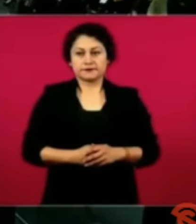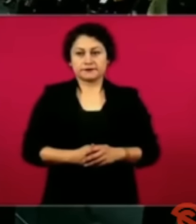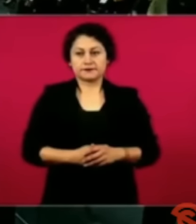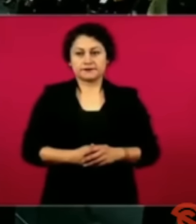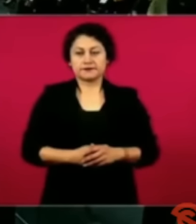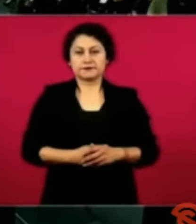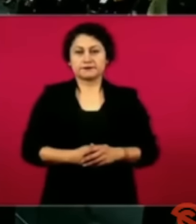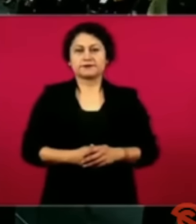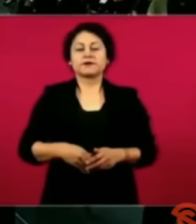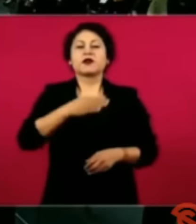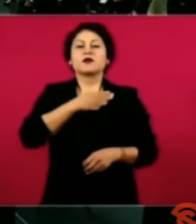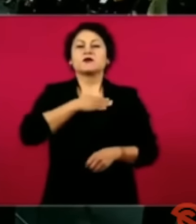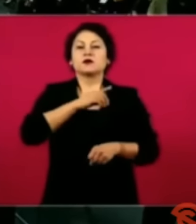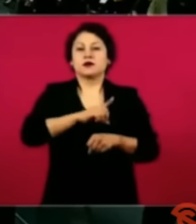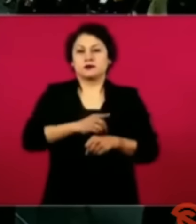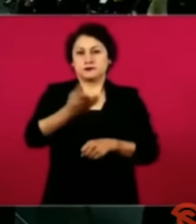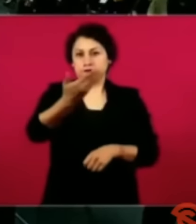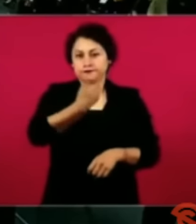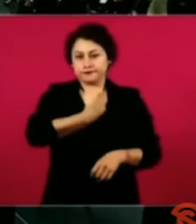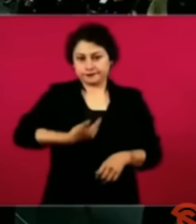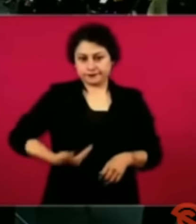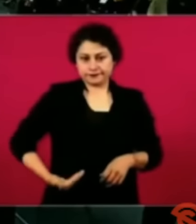Buenos días, presidente.